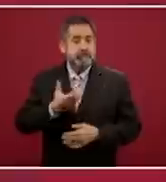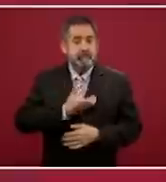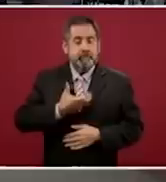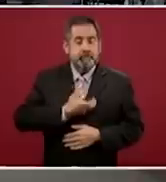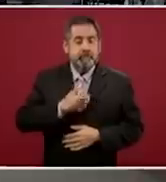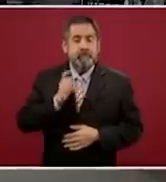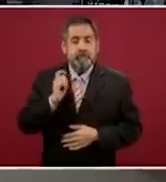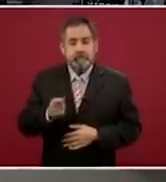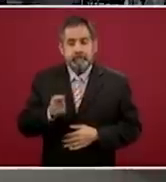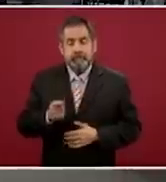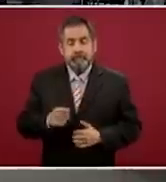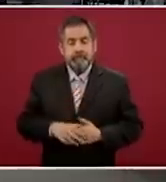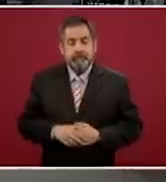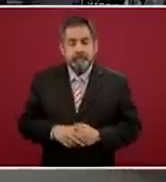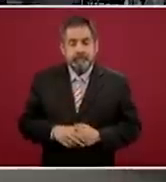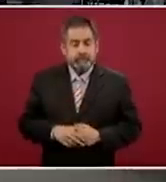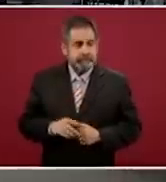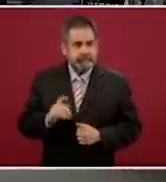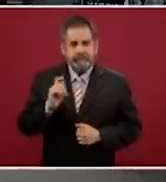México ya,